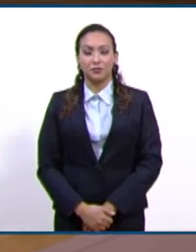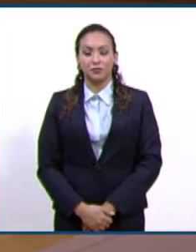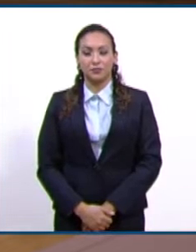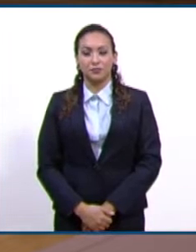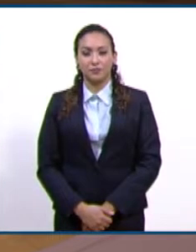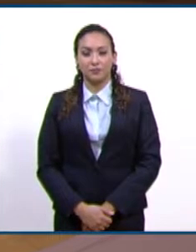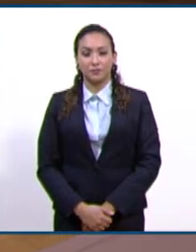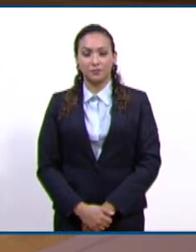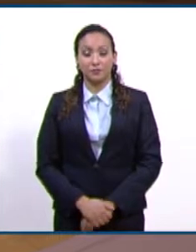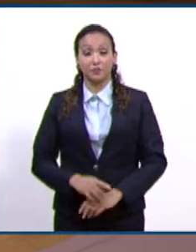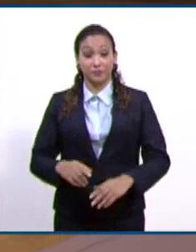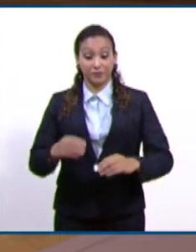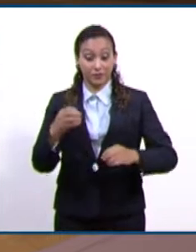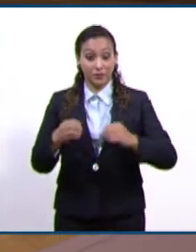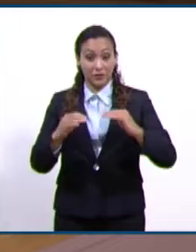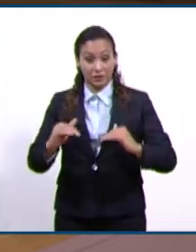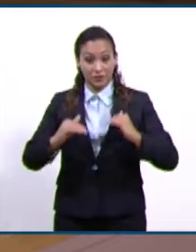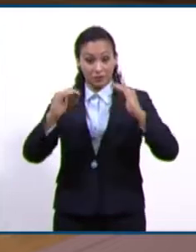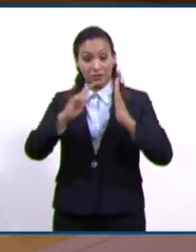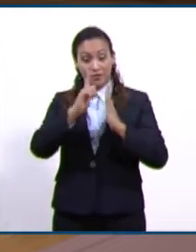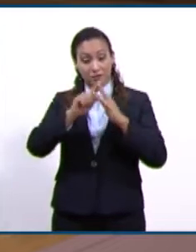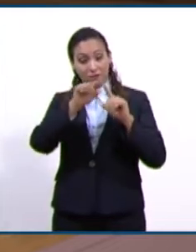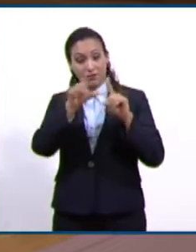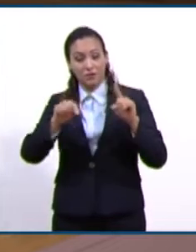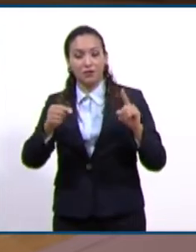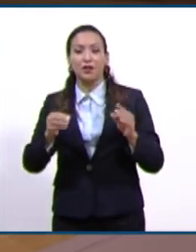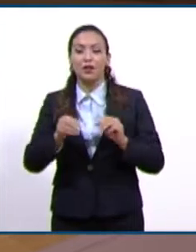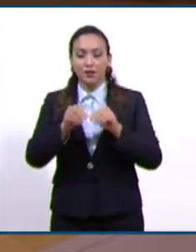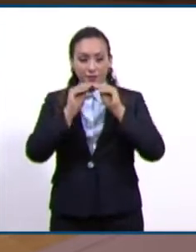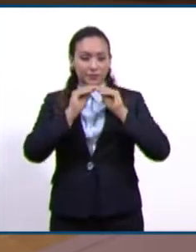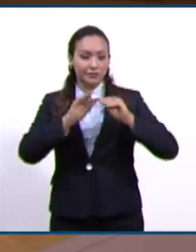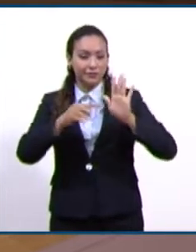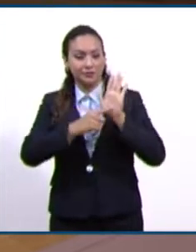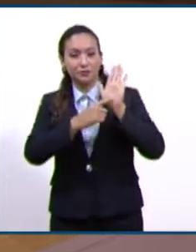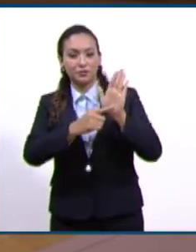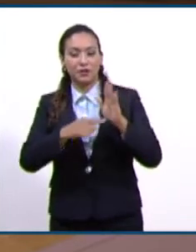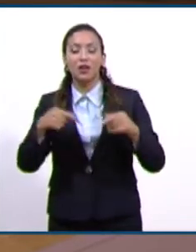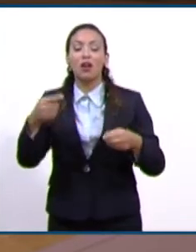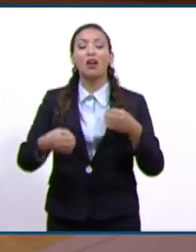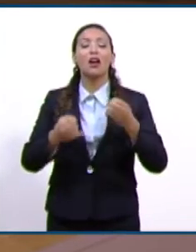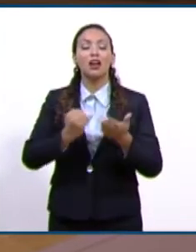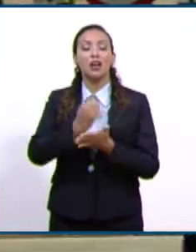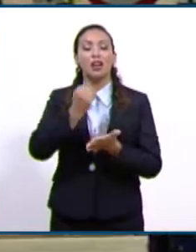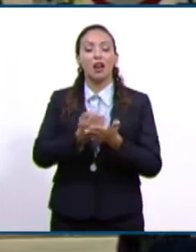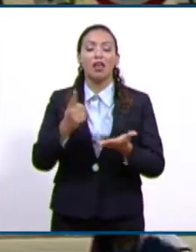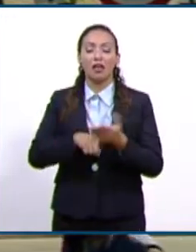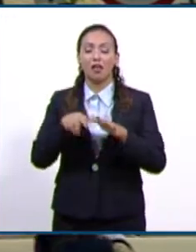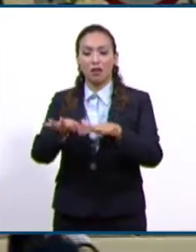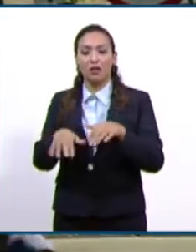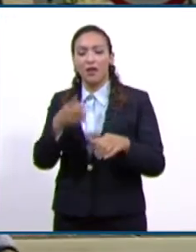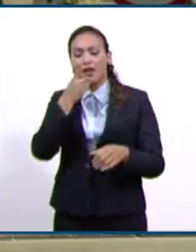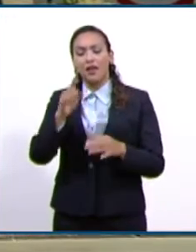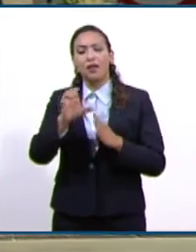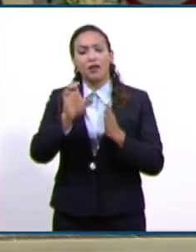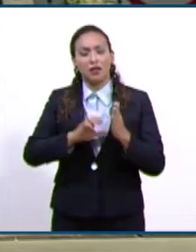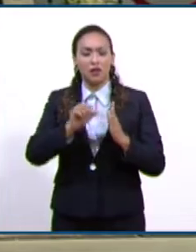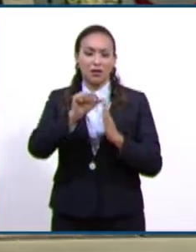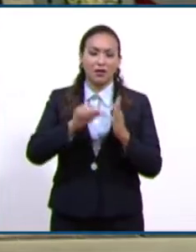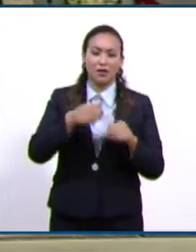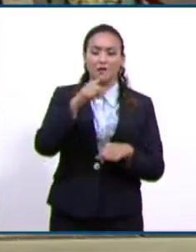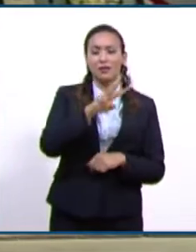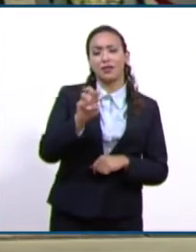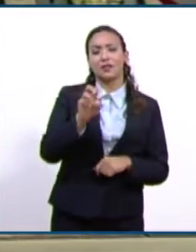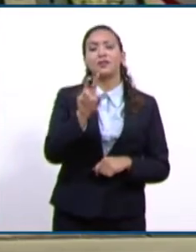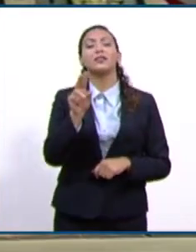Precisamente la Suprema Corte publicó la sentencia del Pleno en la que emitió una declaratoria general de inconstitucionalidad de los artículos